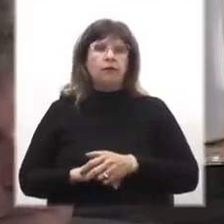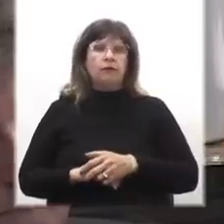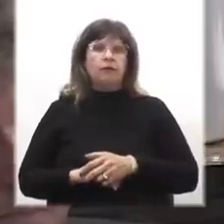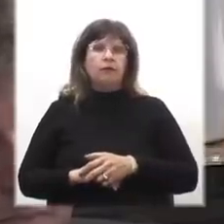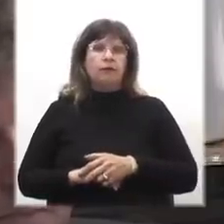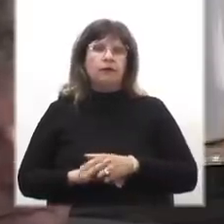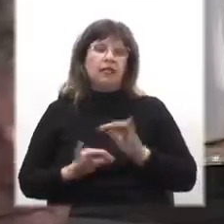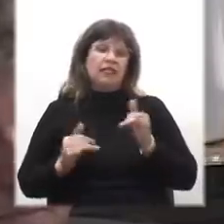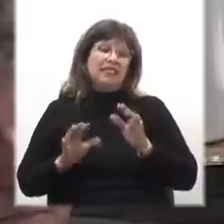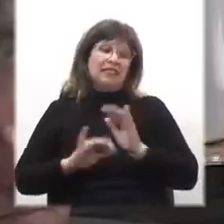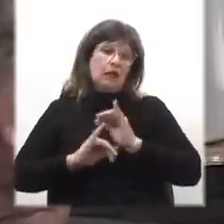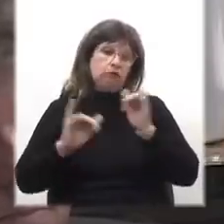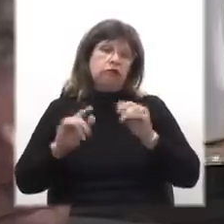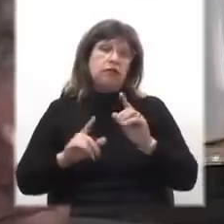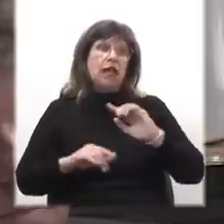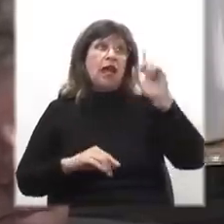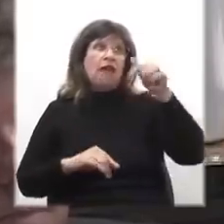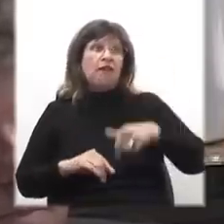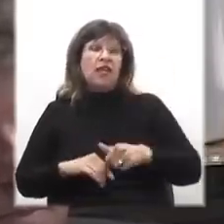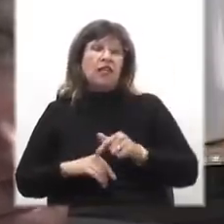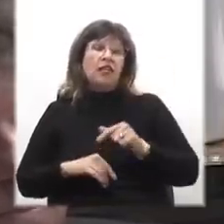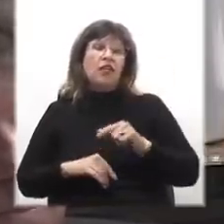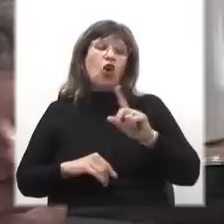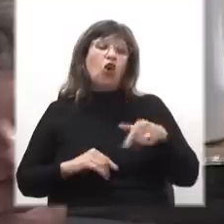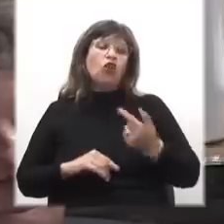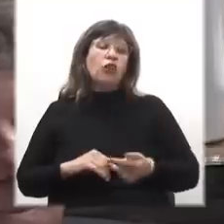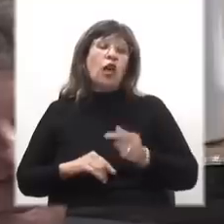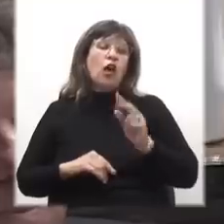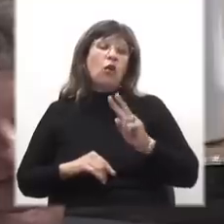Y ya anuncio que viene un UPM Juniors.